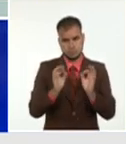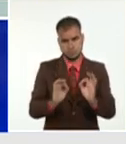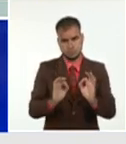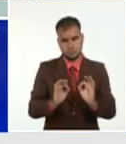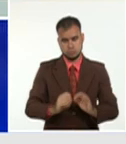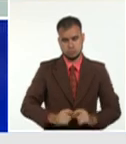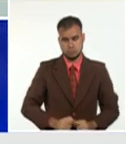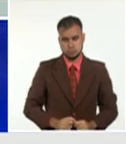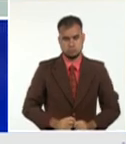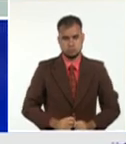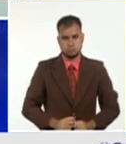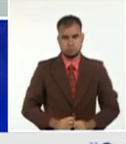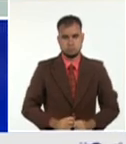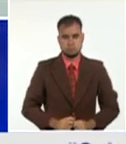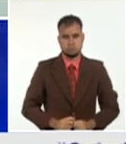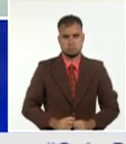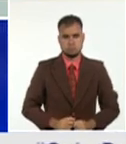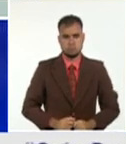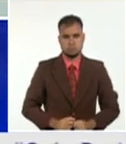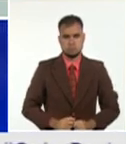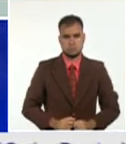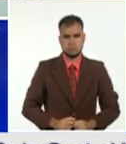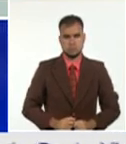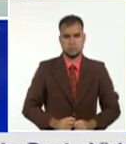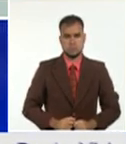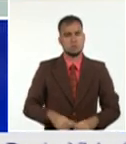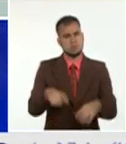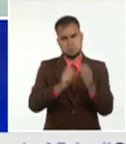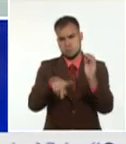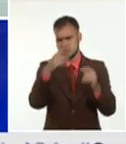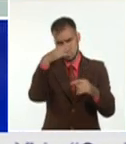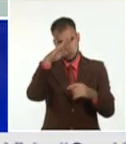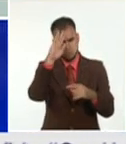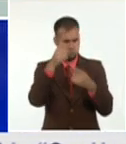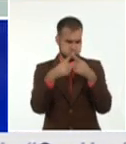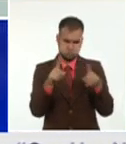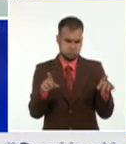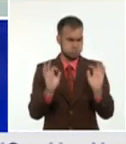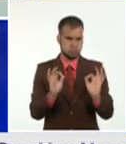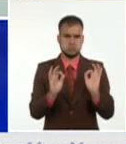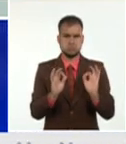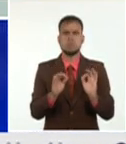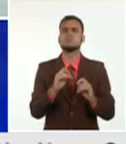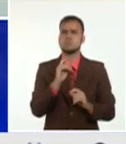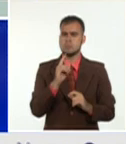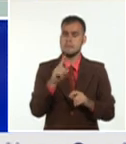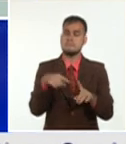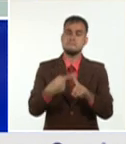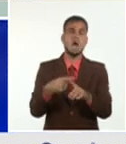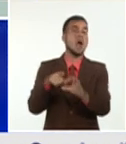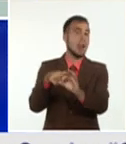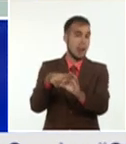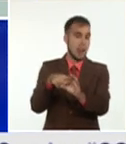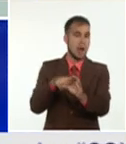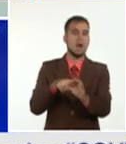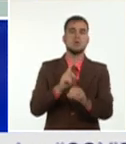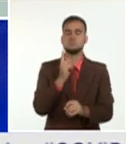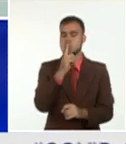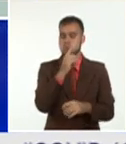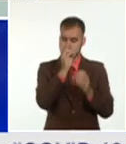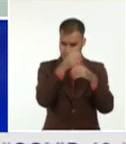epidemiológico. De todas las provincias y el municipio especial Isla de la Juventud se procesan muestras en el día de ayer.